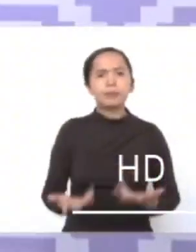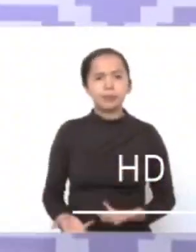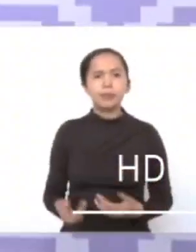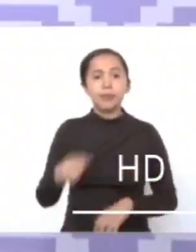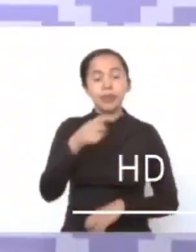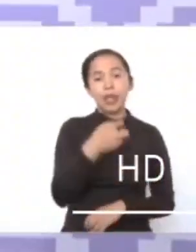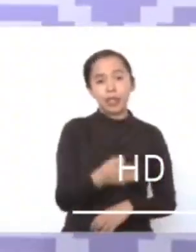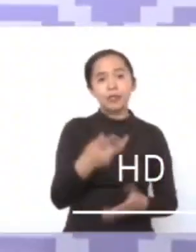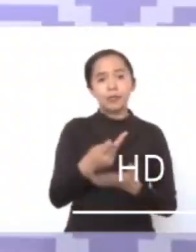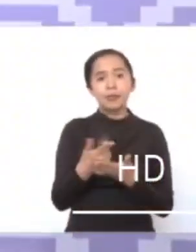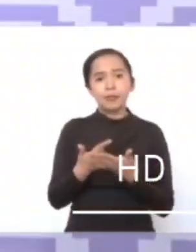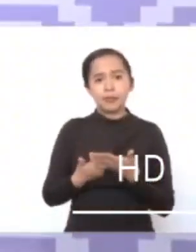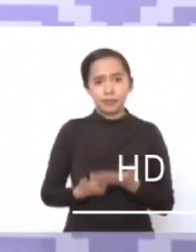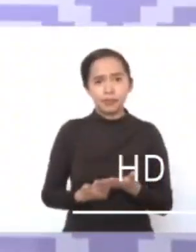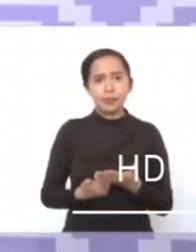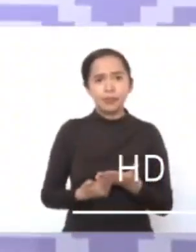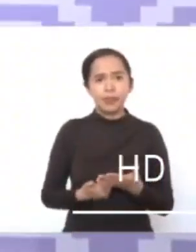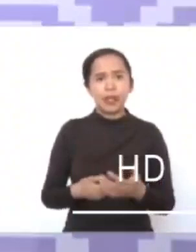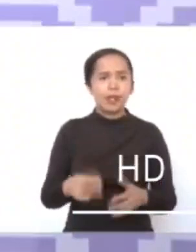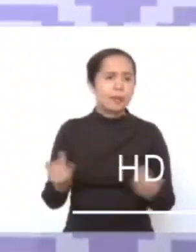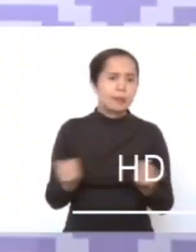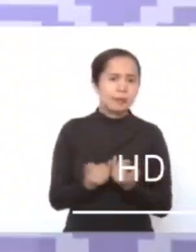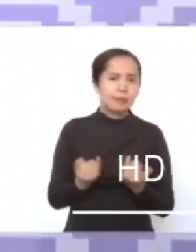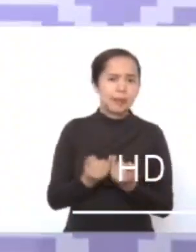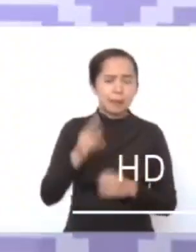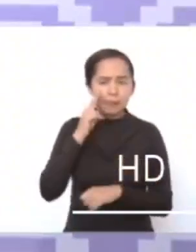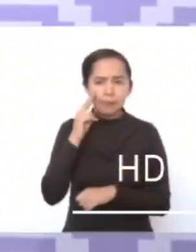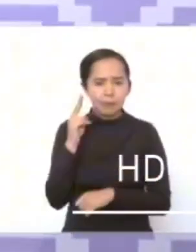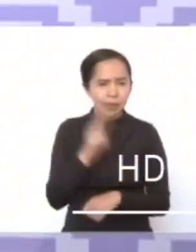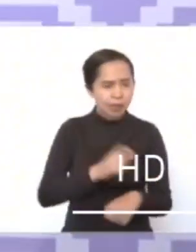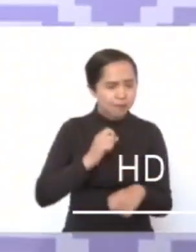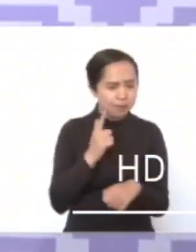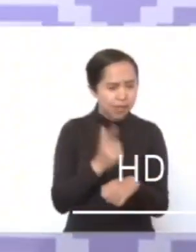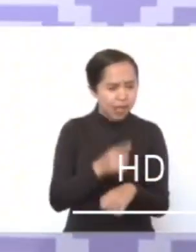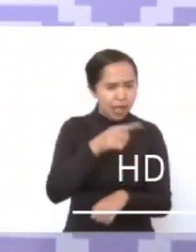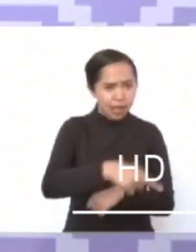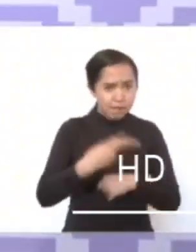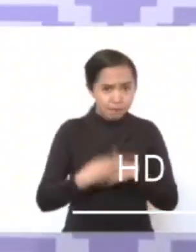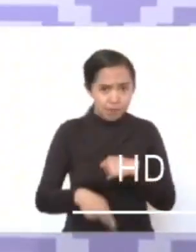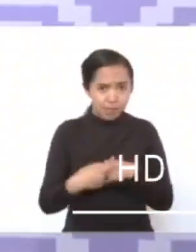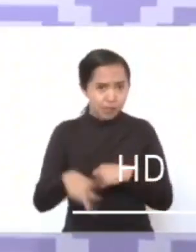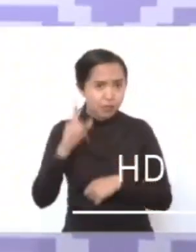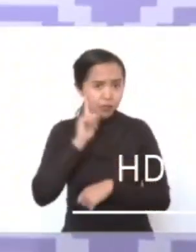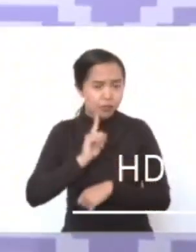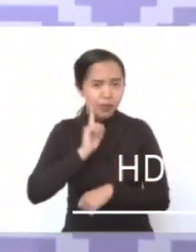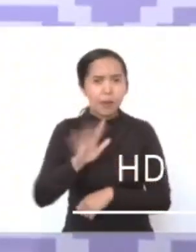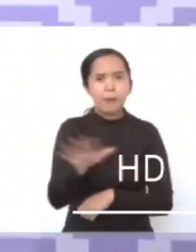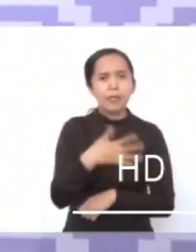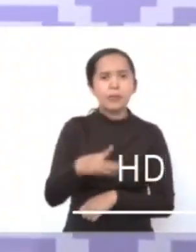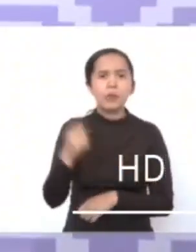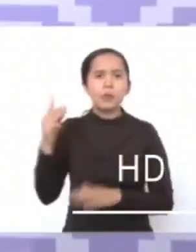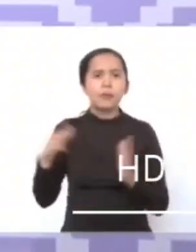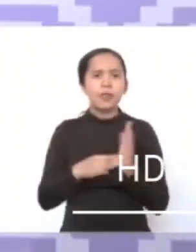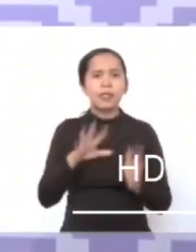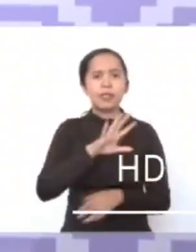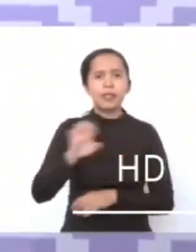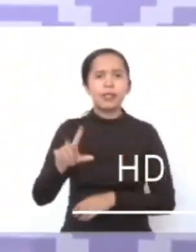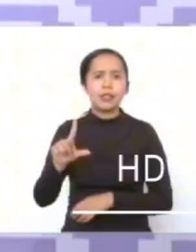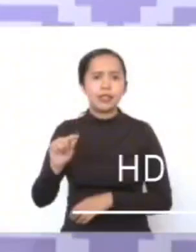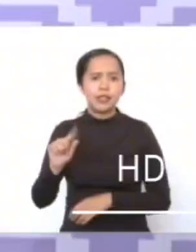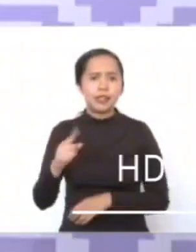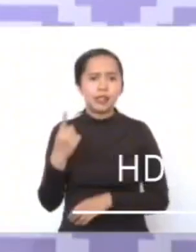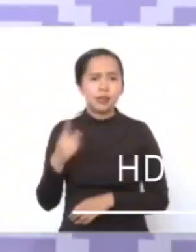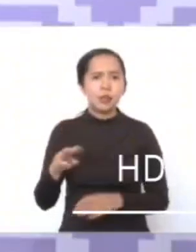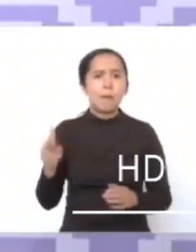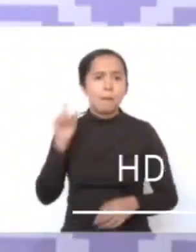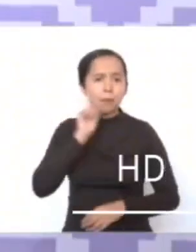atención integral, que además detecta cuál es el riesgo de las mujeres, 1.571 mujeres han